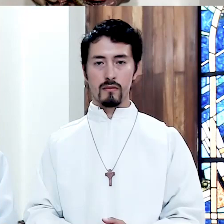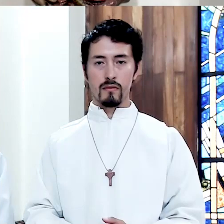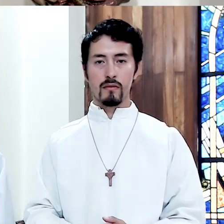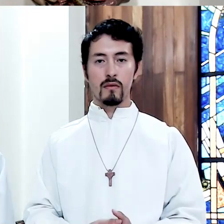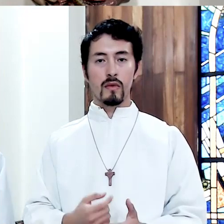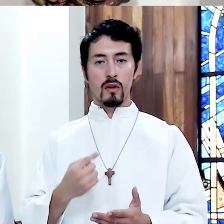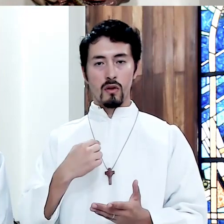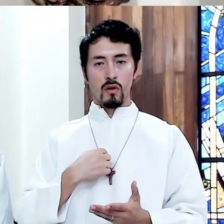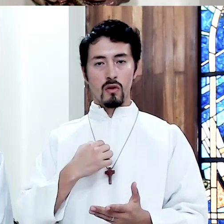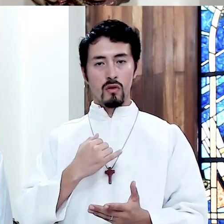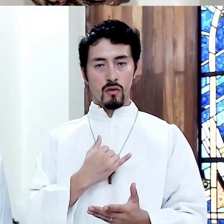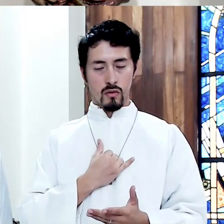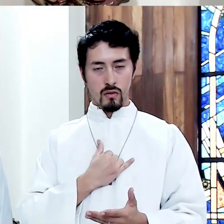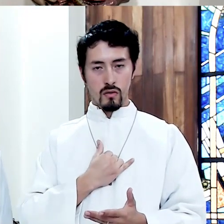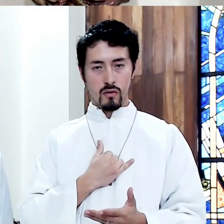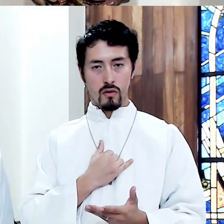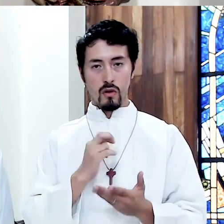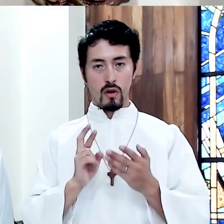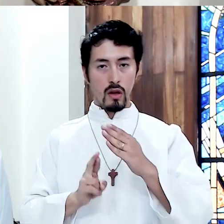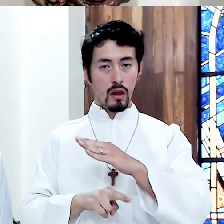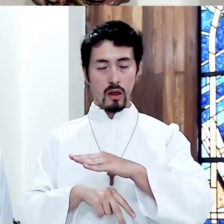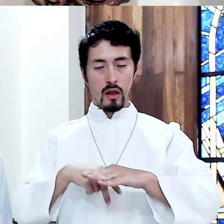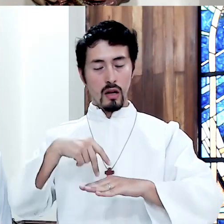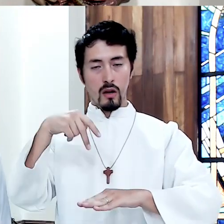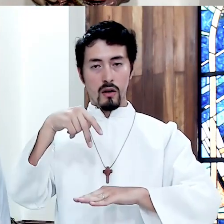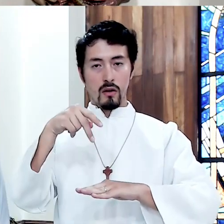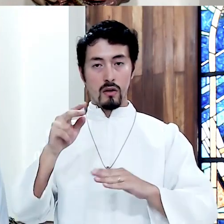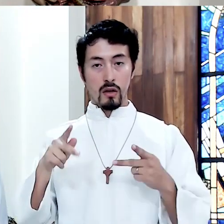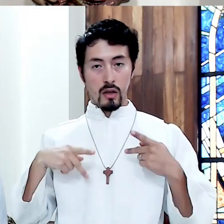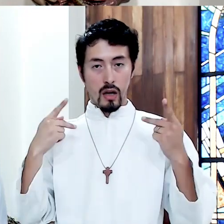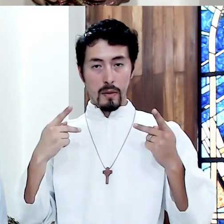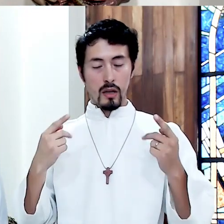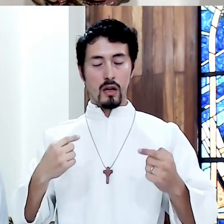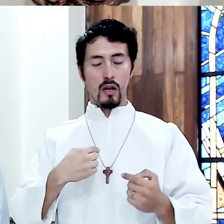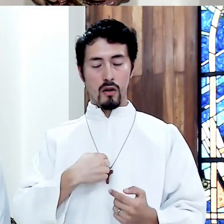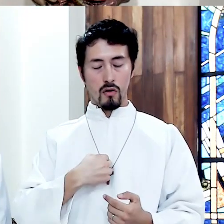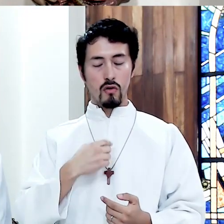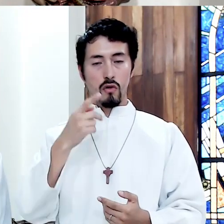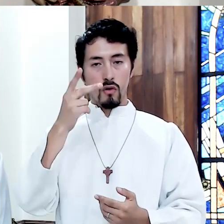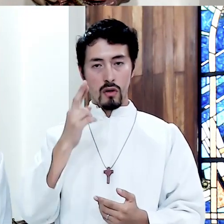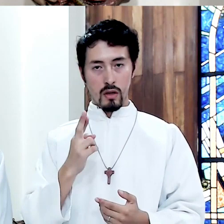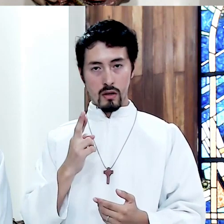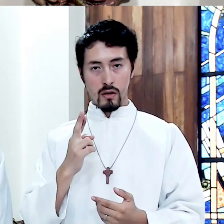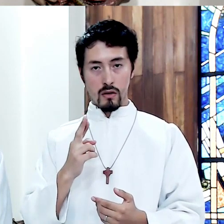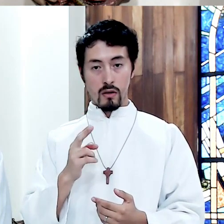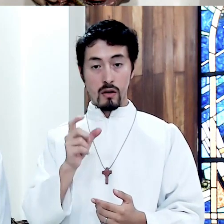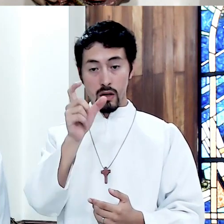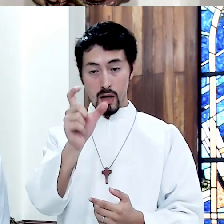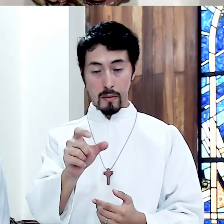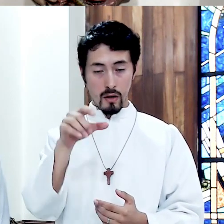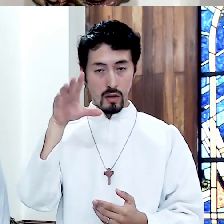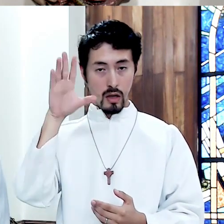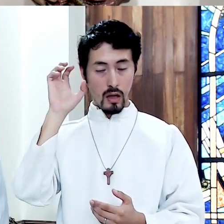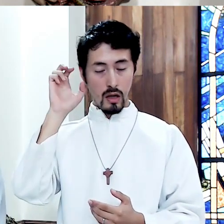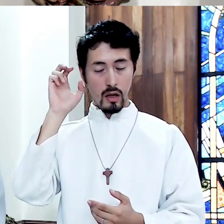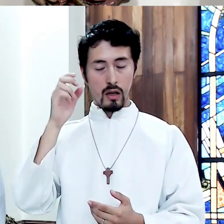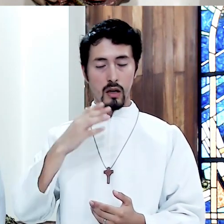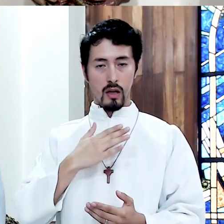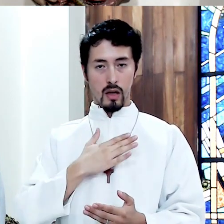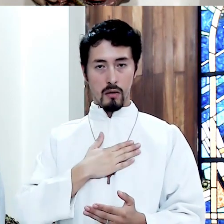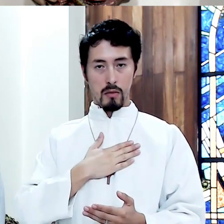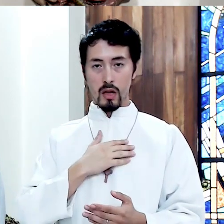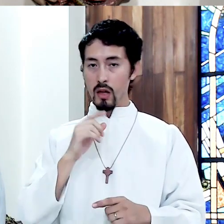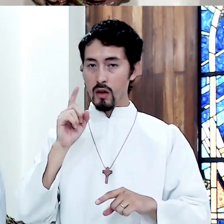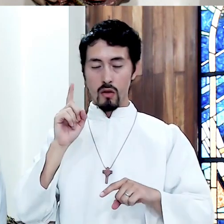Yo soy la resurrección y la vida, dice el Señor. El que cree en mí no morirá